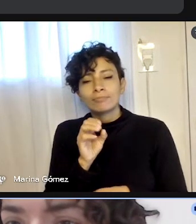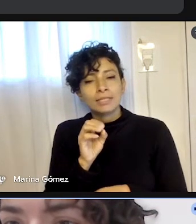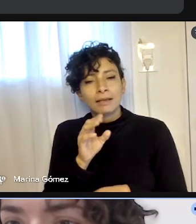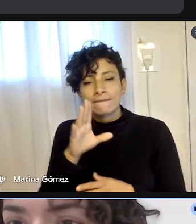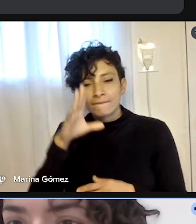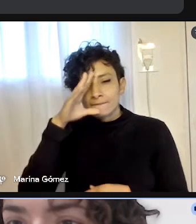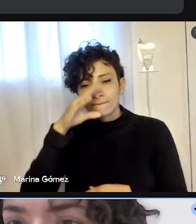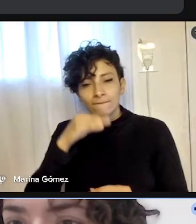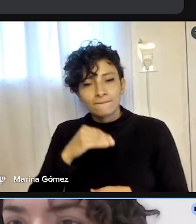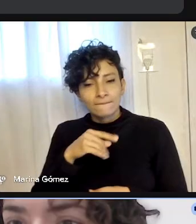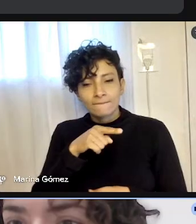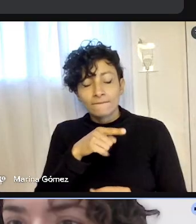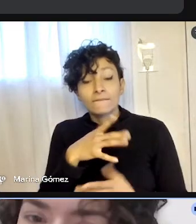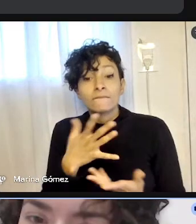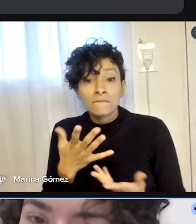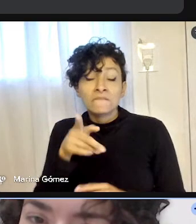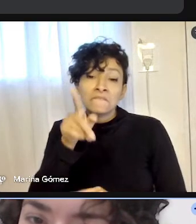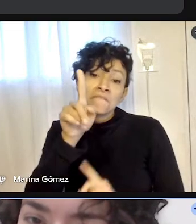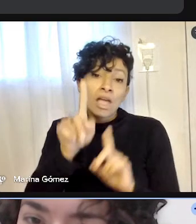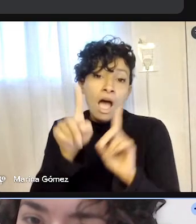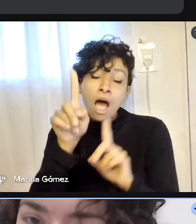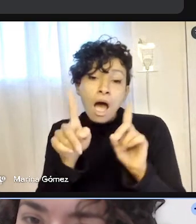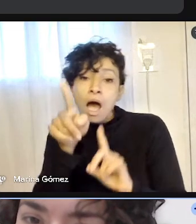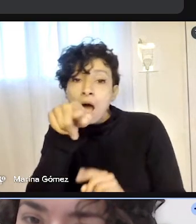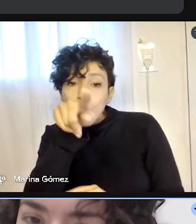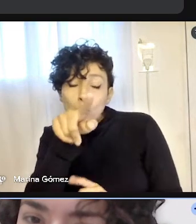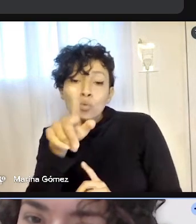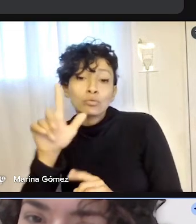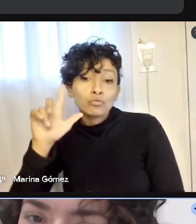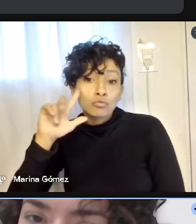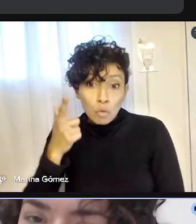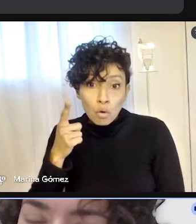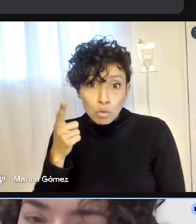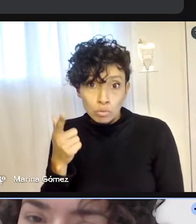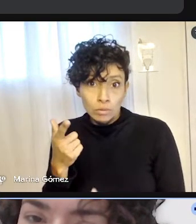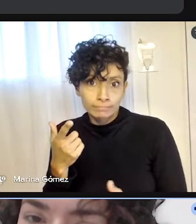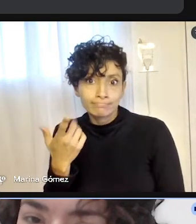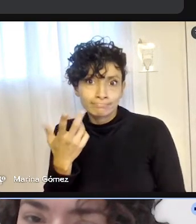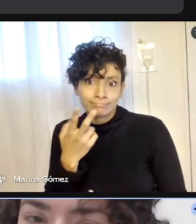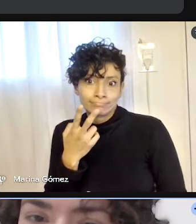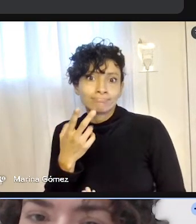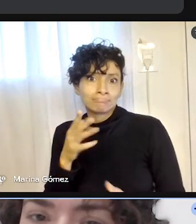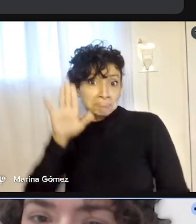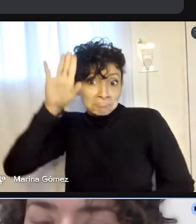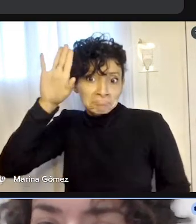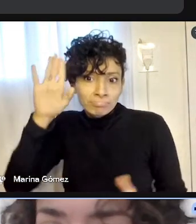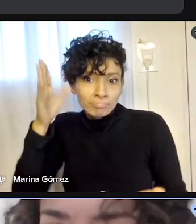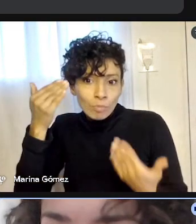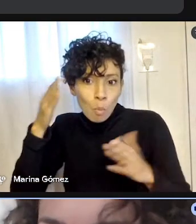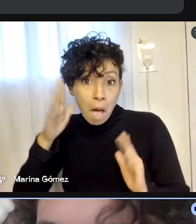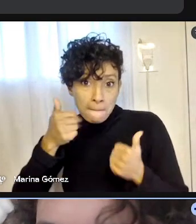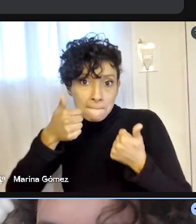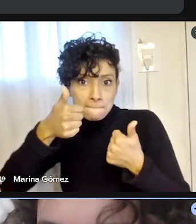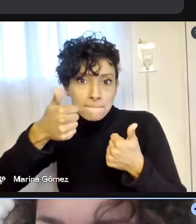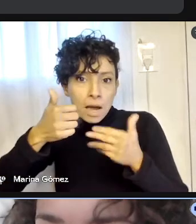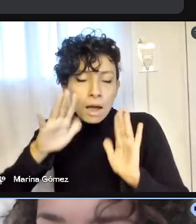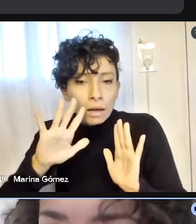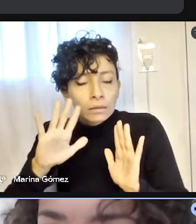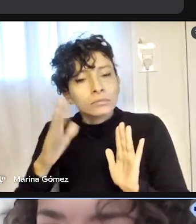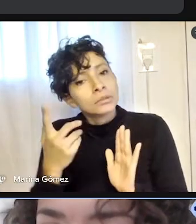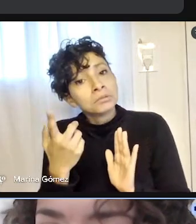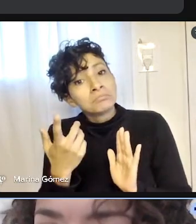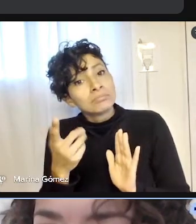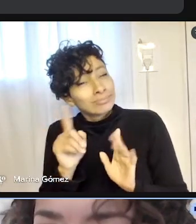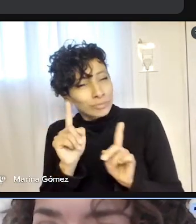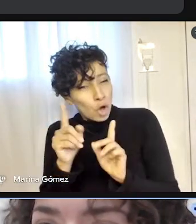Pero bueno, si las personas sordas se animan, re bien. Y si no, cualquiera de ustedes que se anime